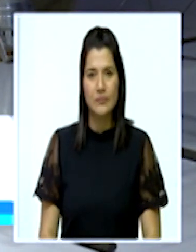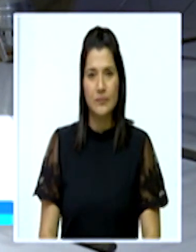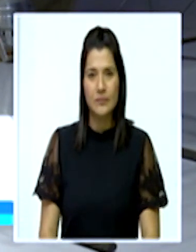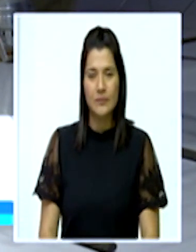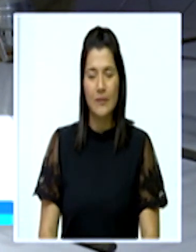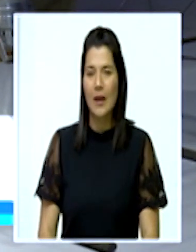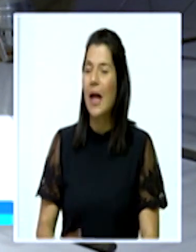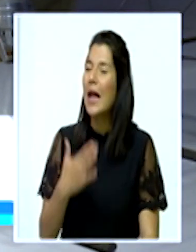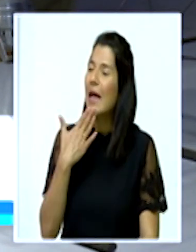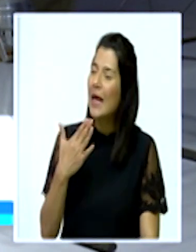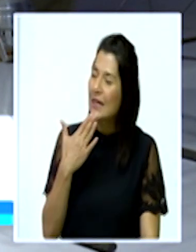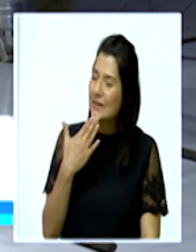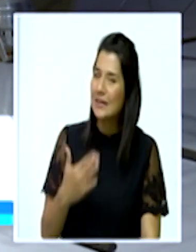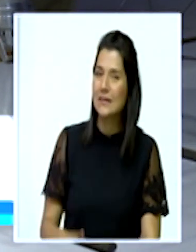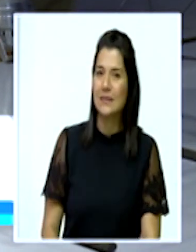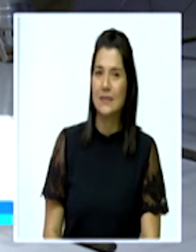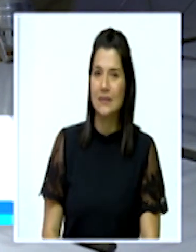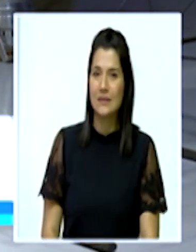Gracias.